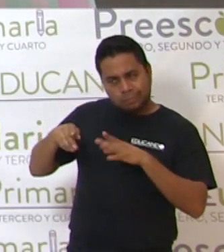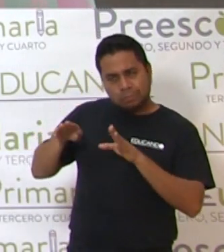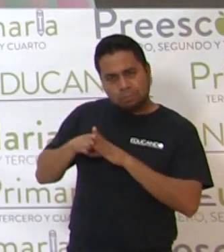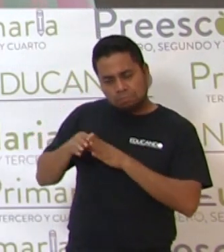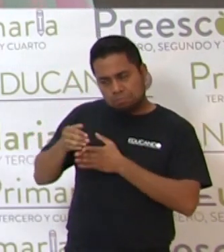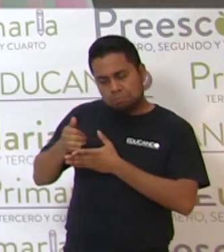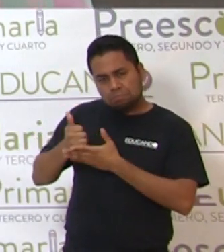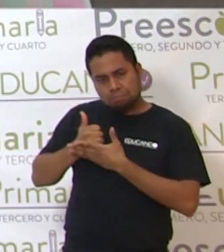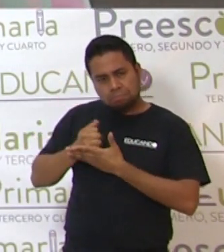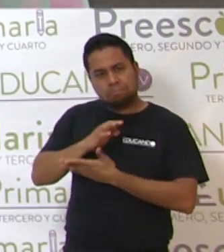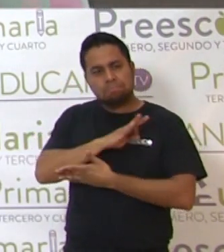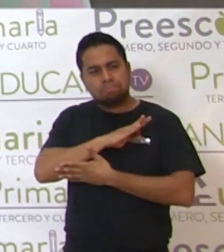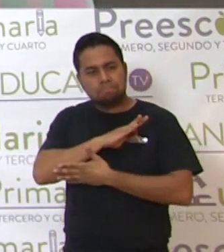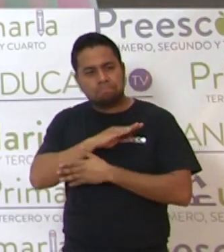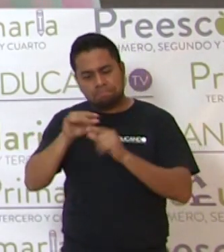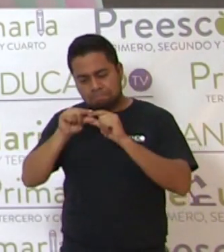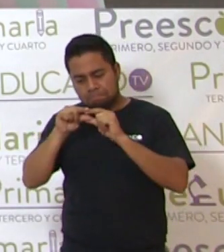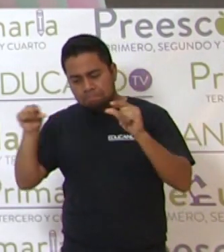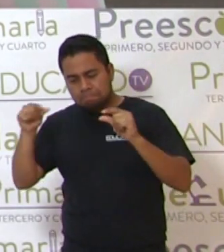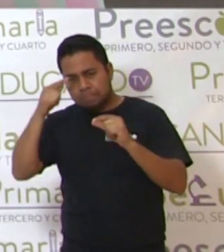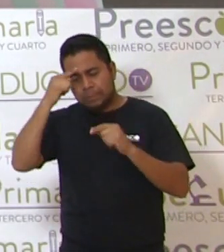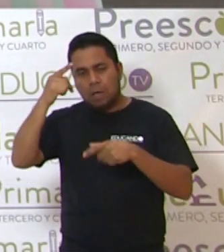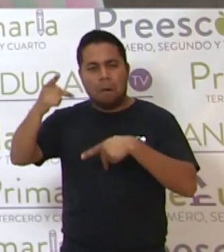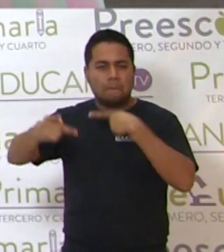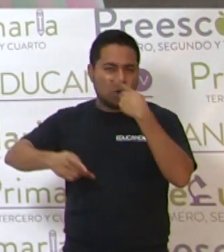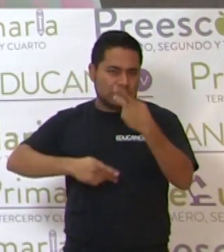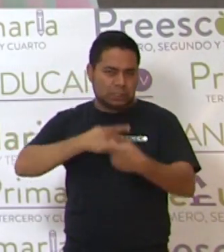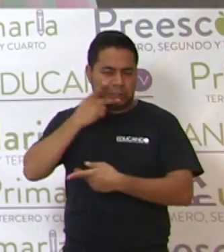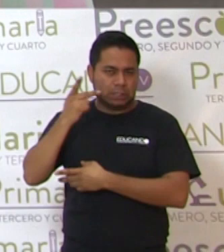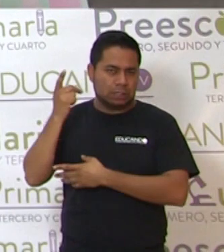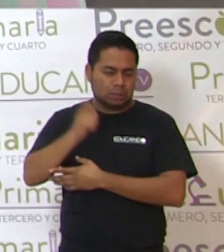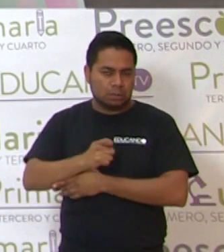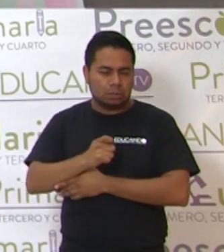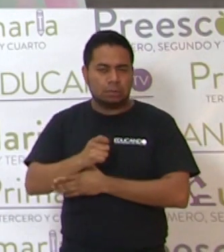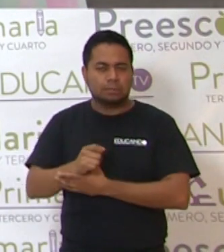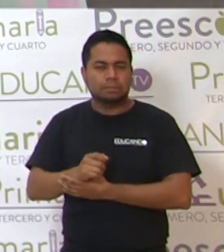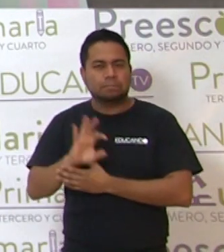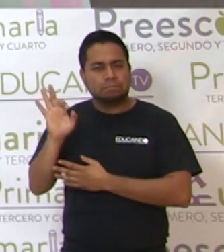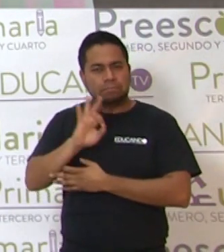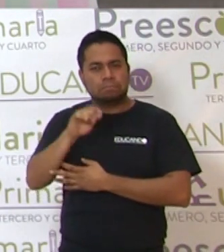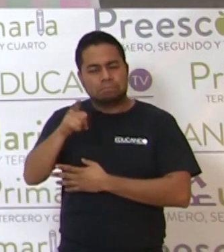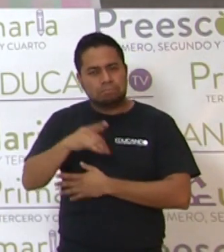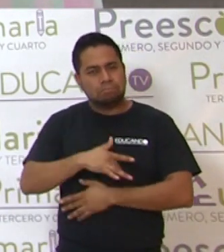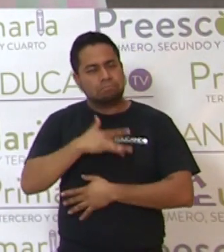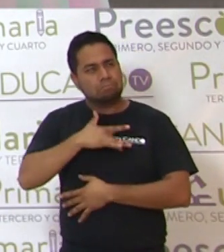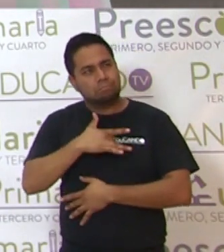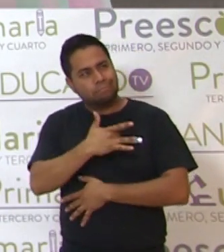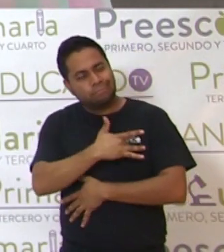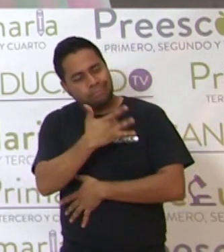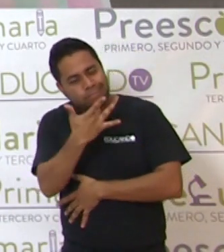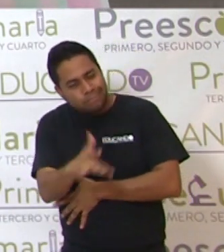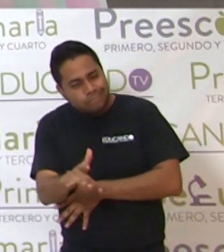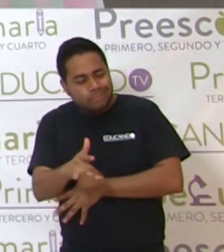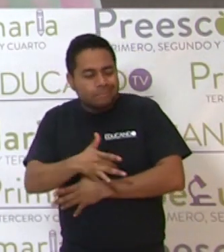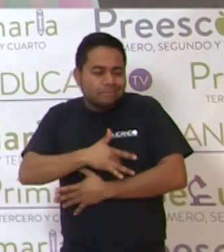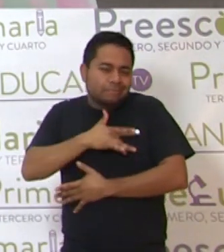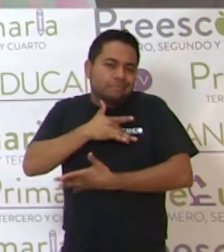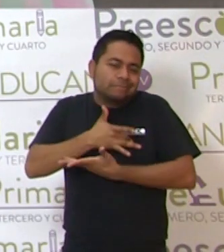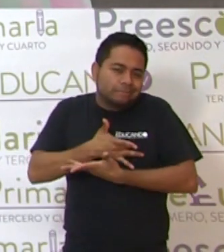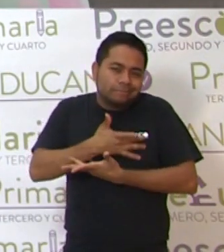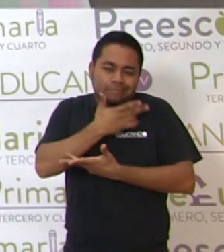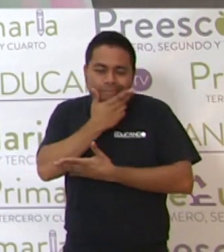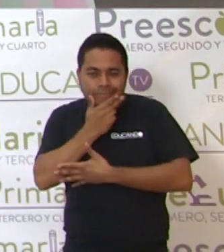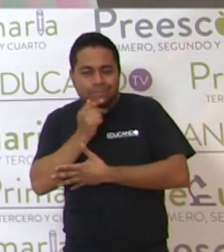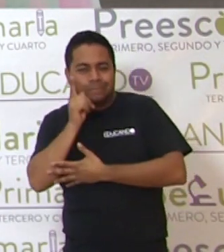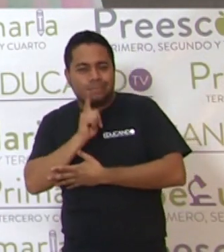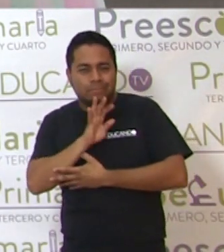referencia de poesías. A lo mejor eres más romántico o romántica y puedas tú